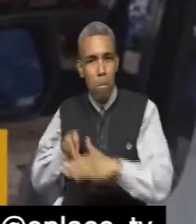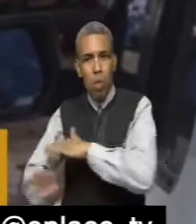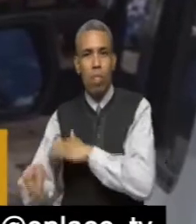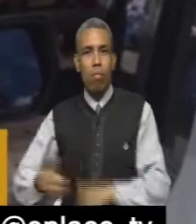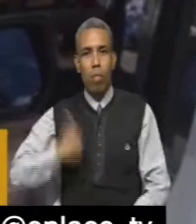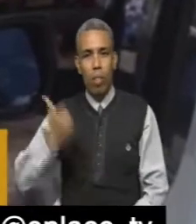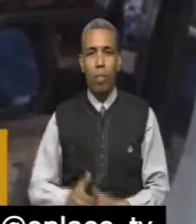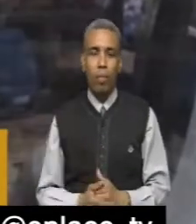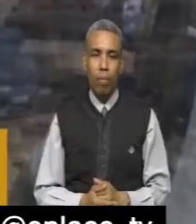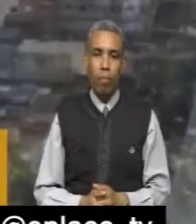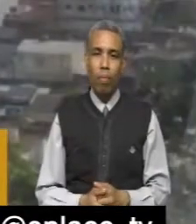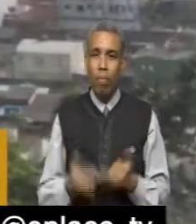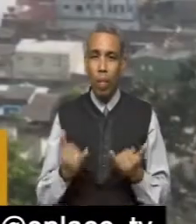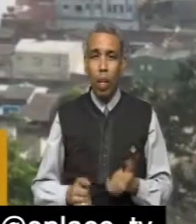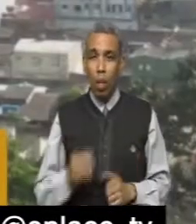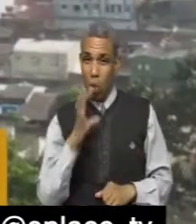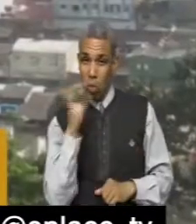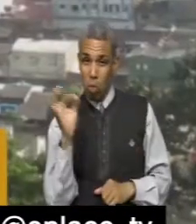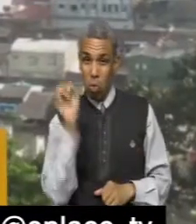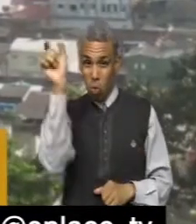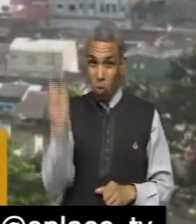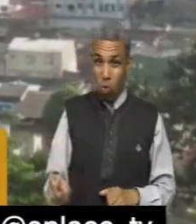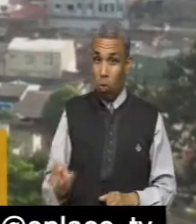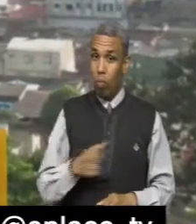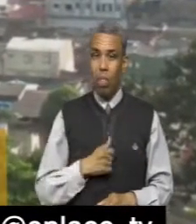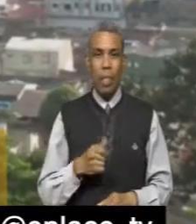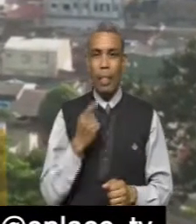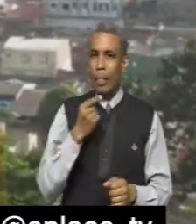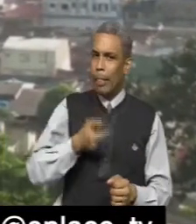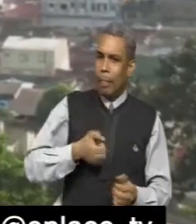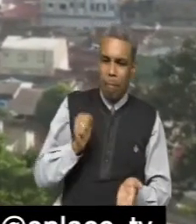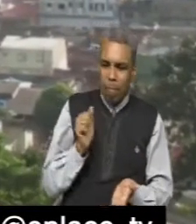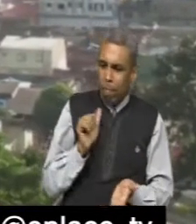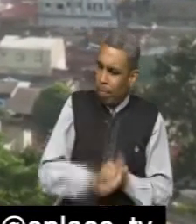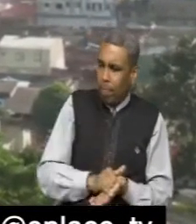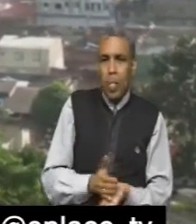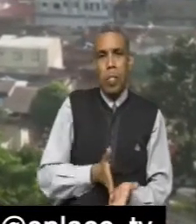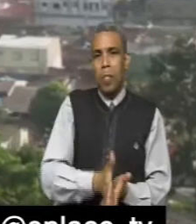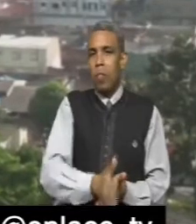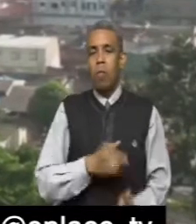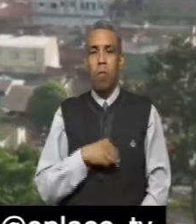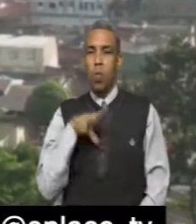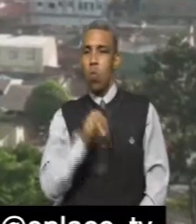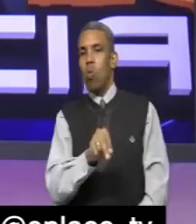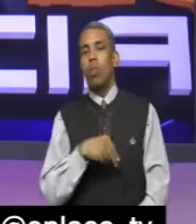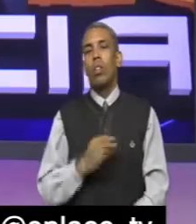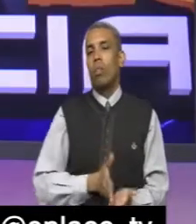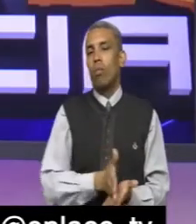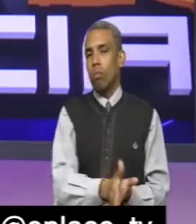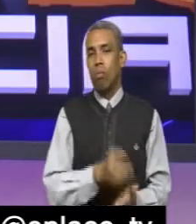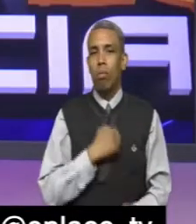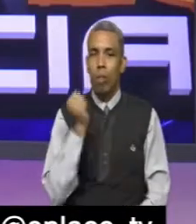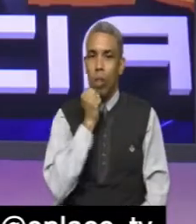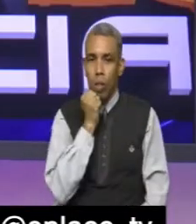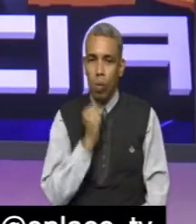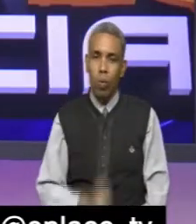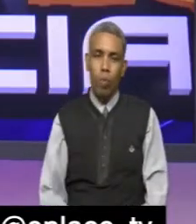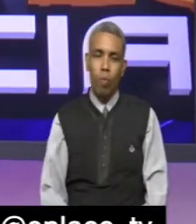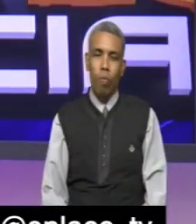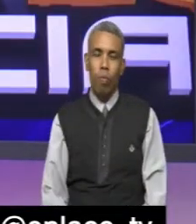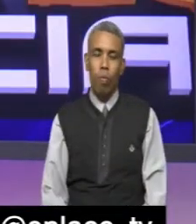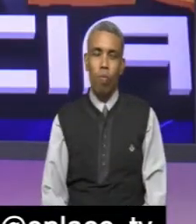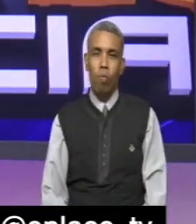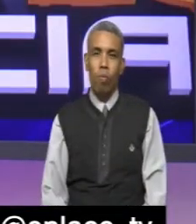el propietario del inmueble sigue su oposición a la diligencia de las autoridades. La Junta de